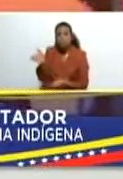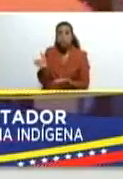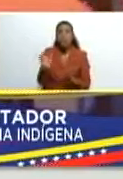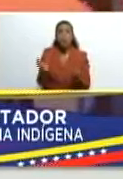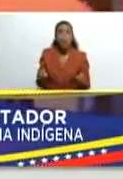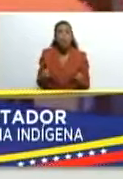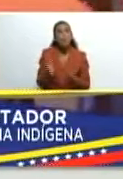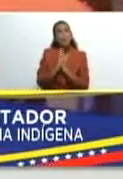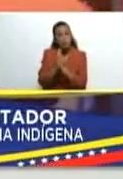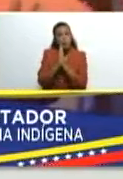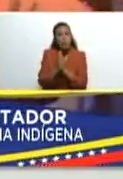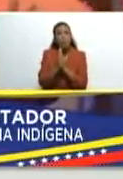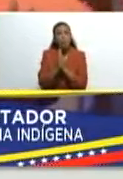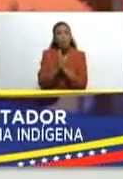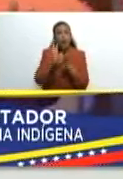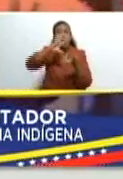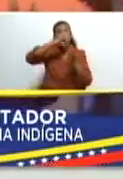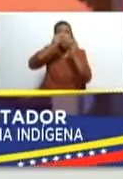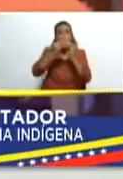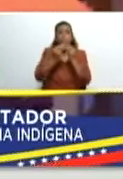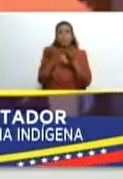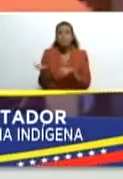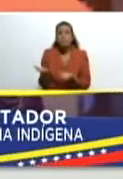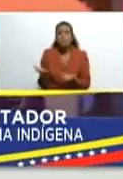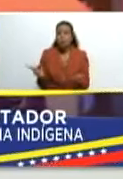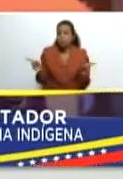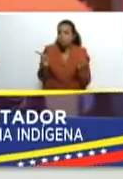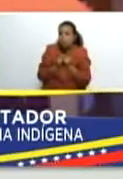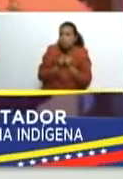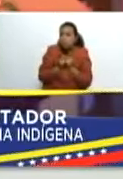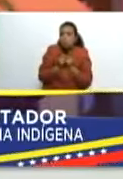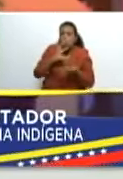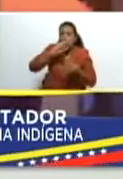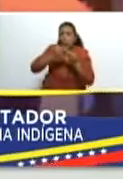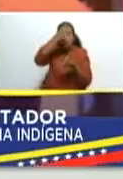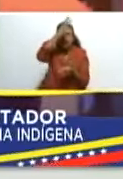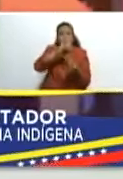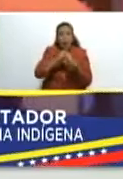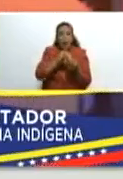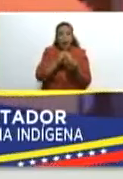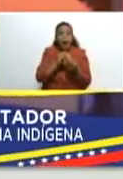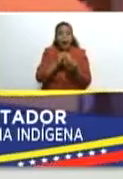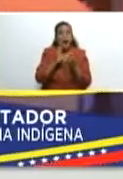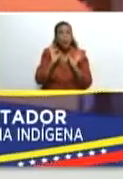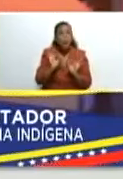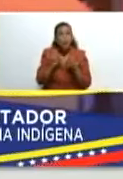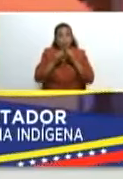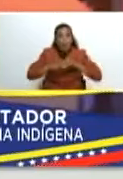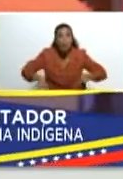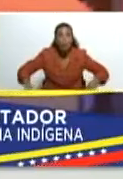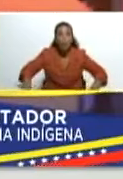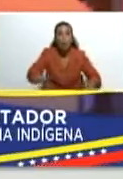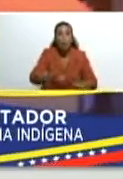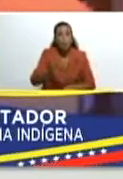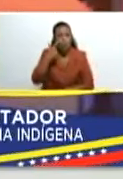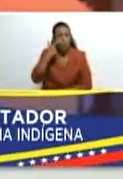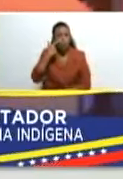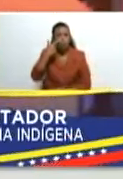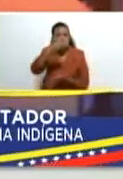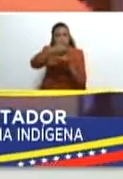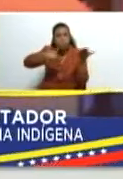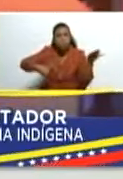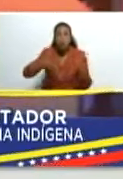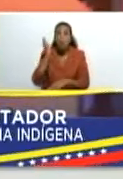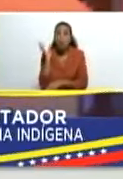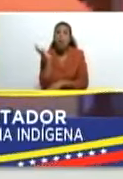nos hiciera, bueno, un resumen sintético y de impacto para nuestro pueblo de los resultados de